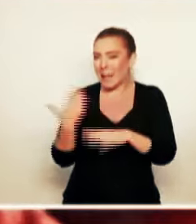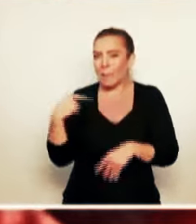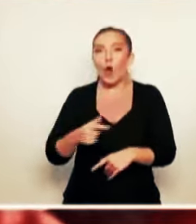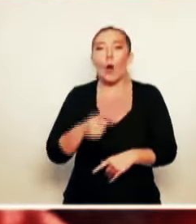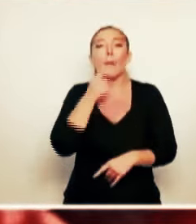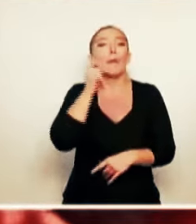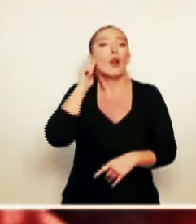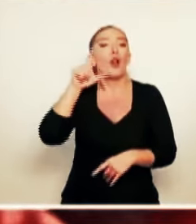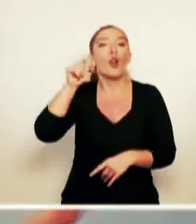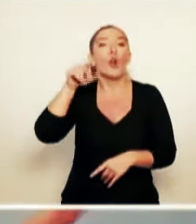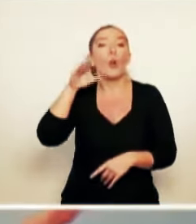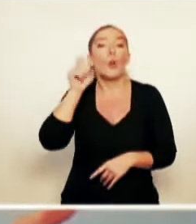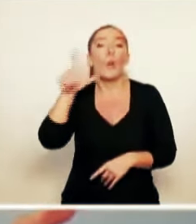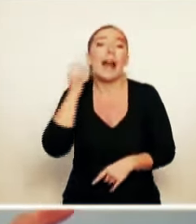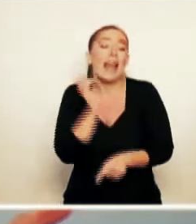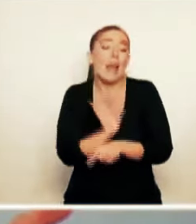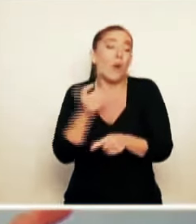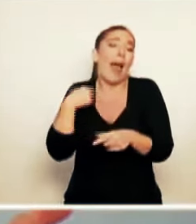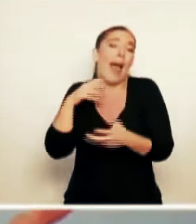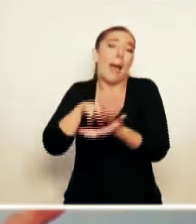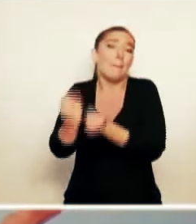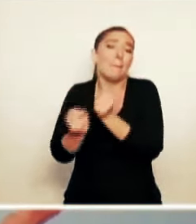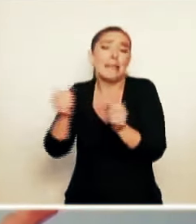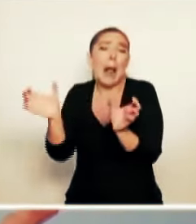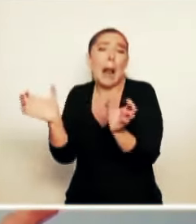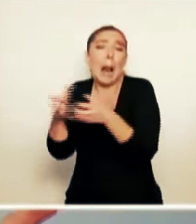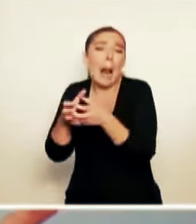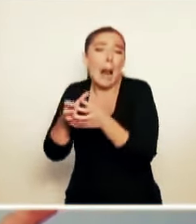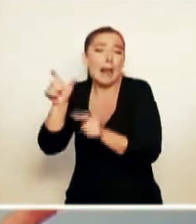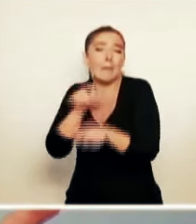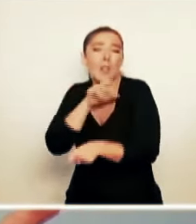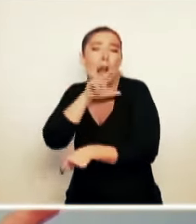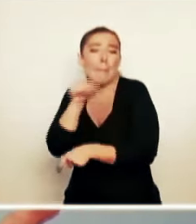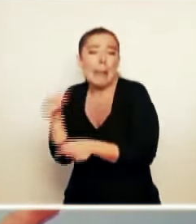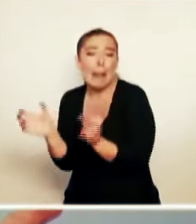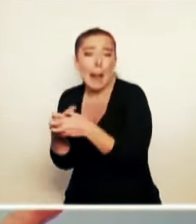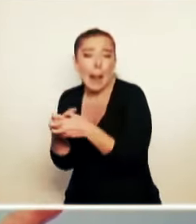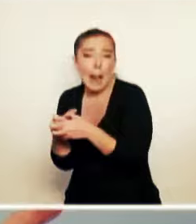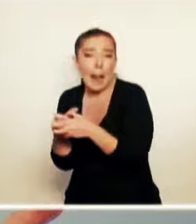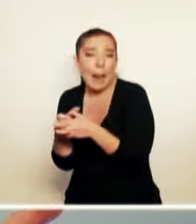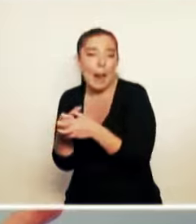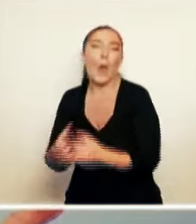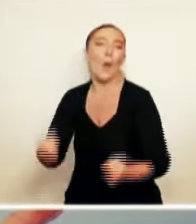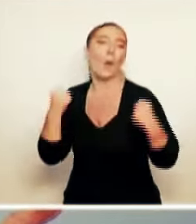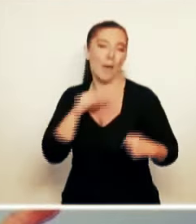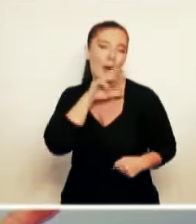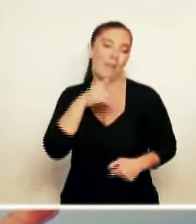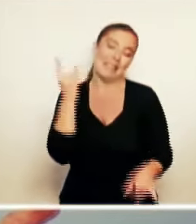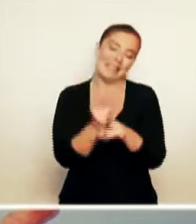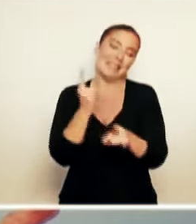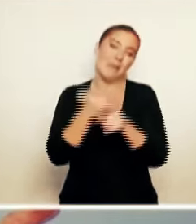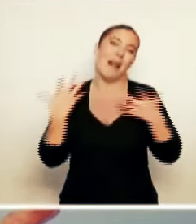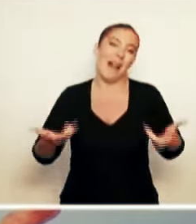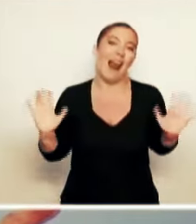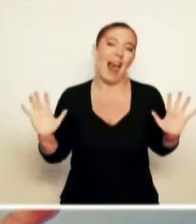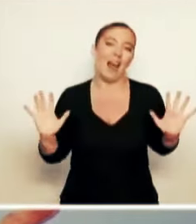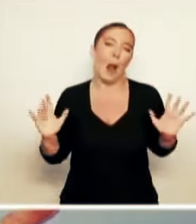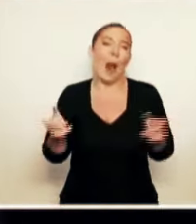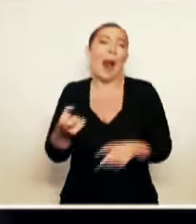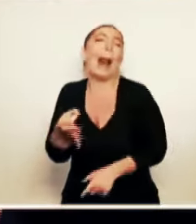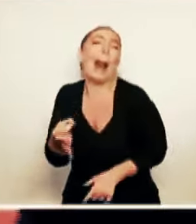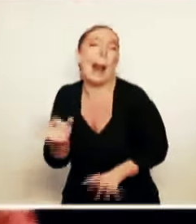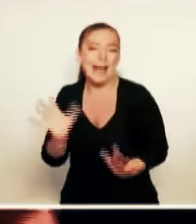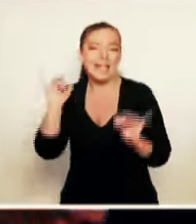una empresa con un grupo de platenses de allá de mi ciudad, muy pequeña. Vamos, La Plata, claro, siempre.